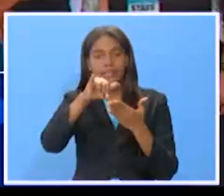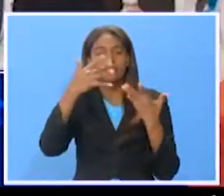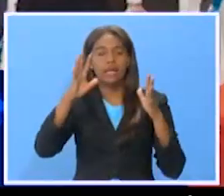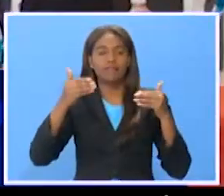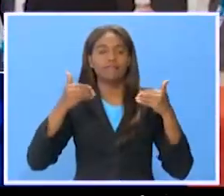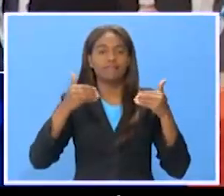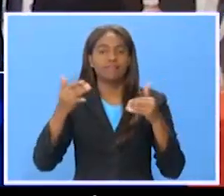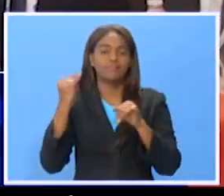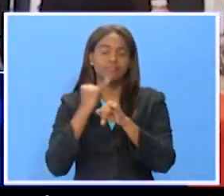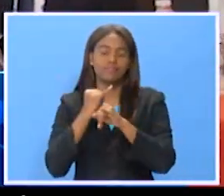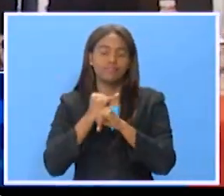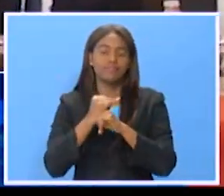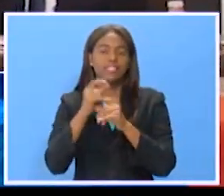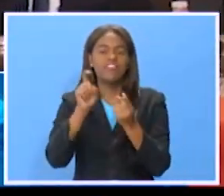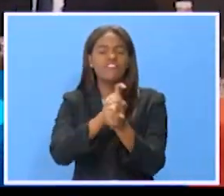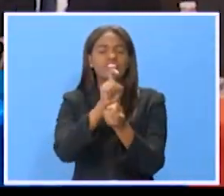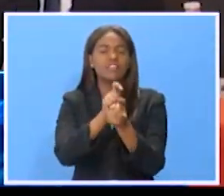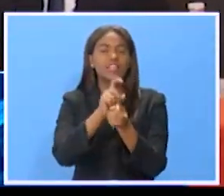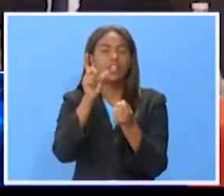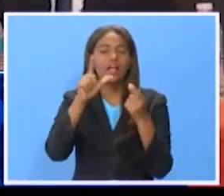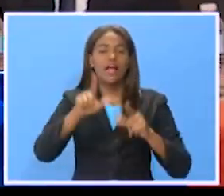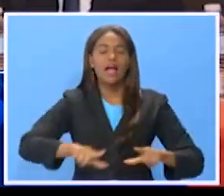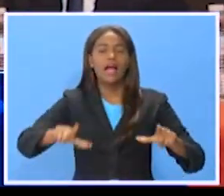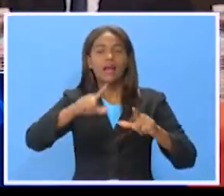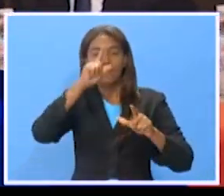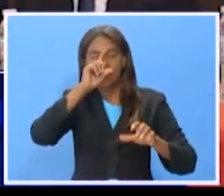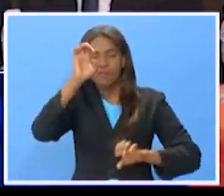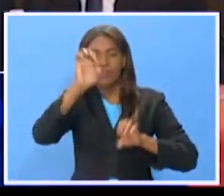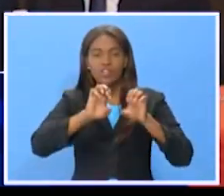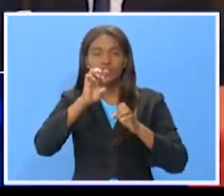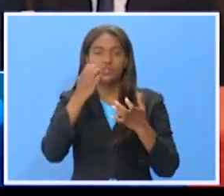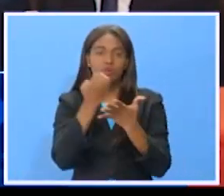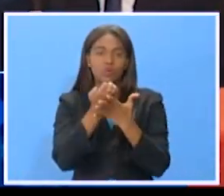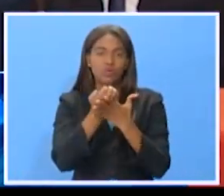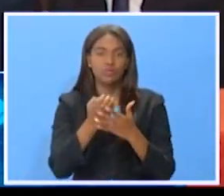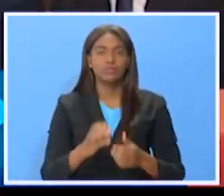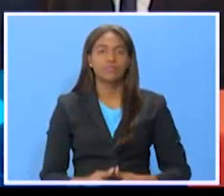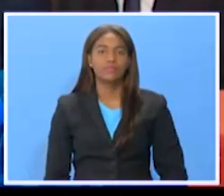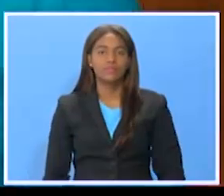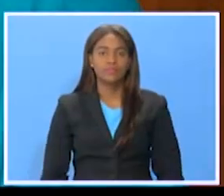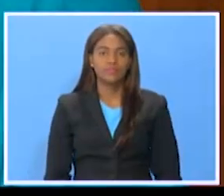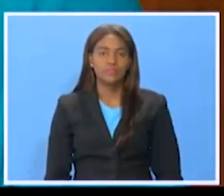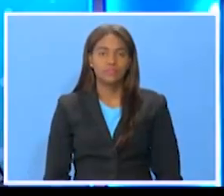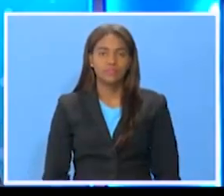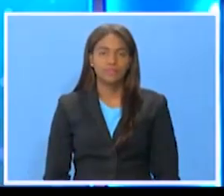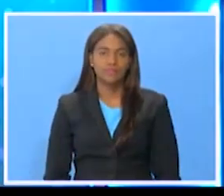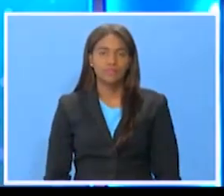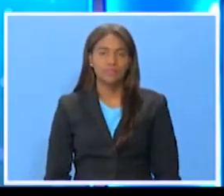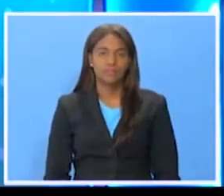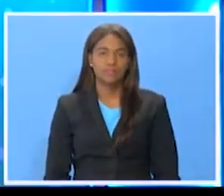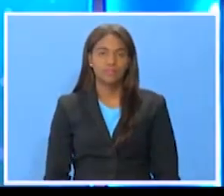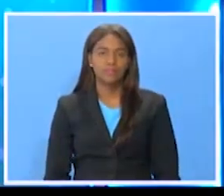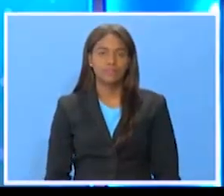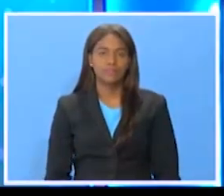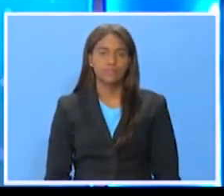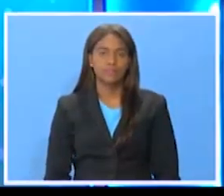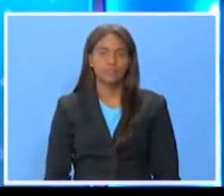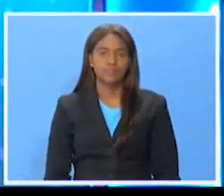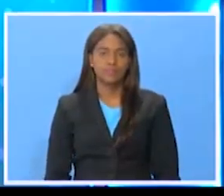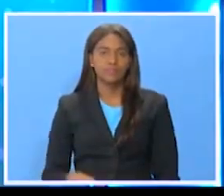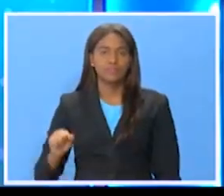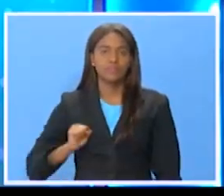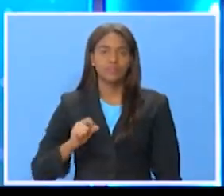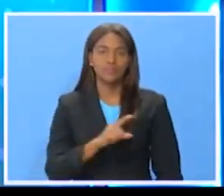sometida la entidad, específicamente en el área de evaluación económica. Señores, el